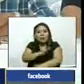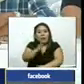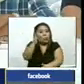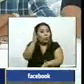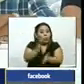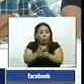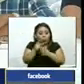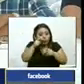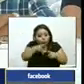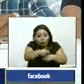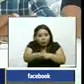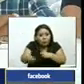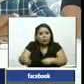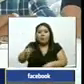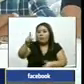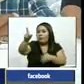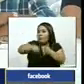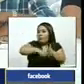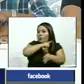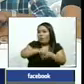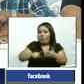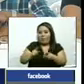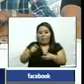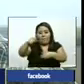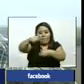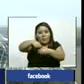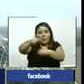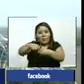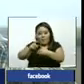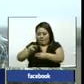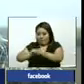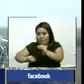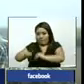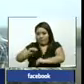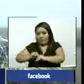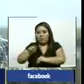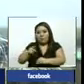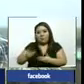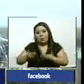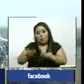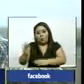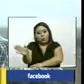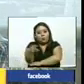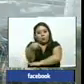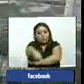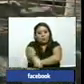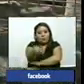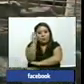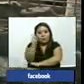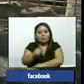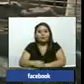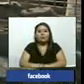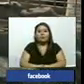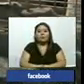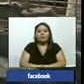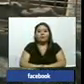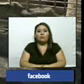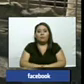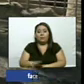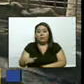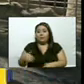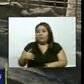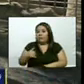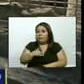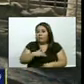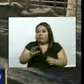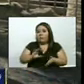agrotóxicos, prohibir la utilización de semilla modificada genéticamente y favorecer la pesca artesanal. El Ministerio de